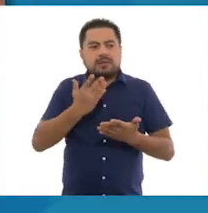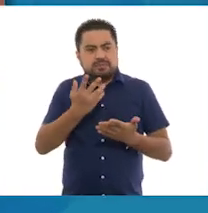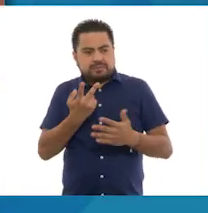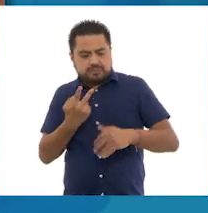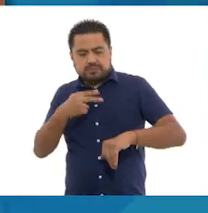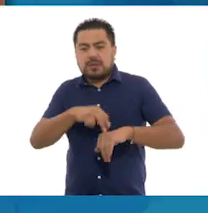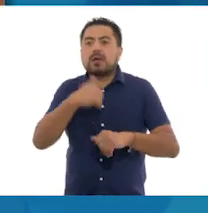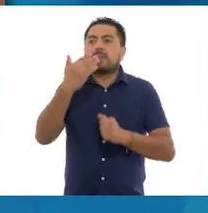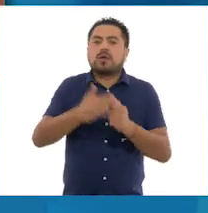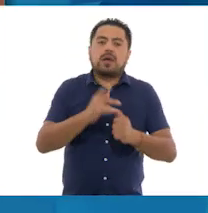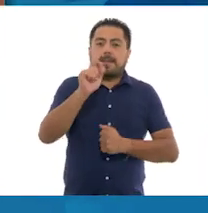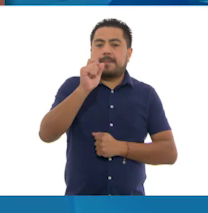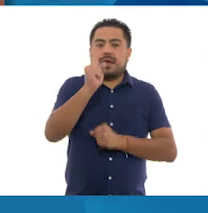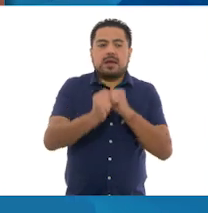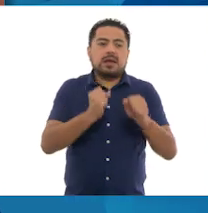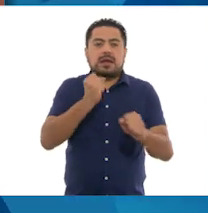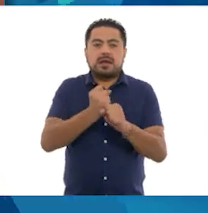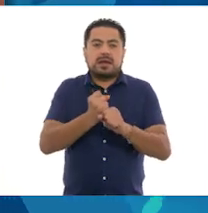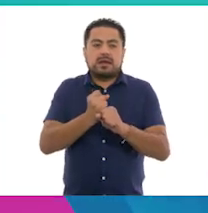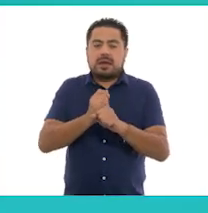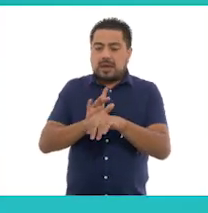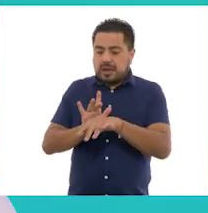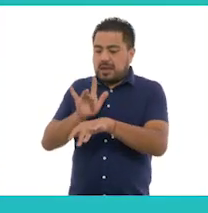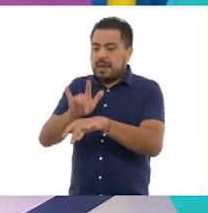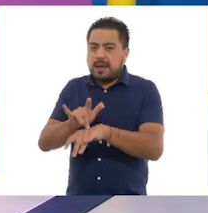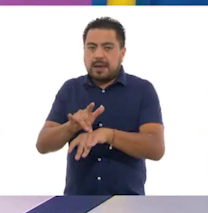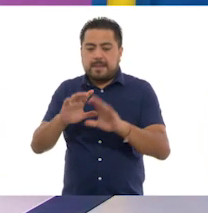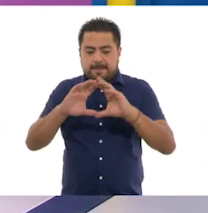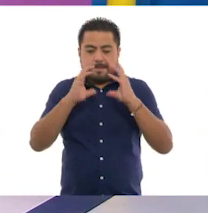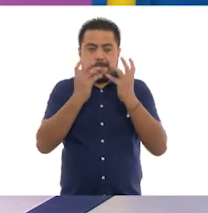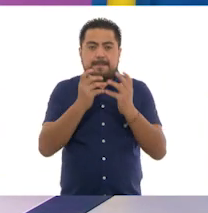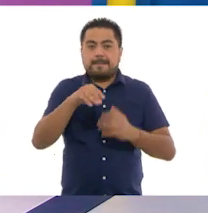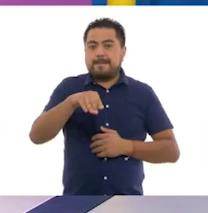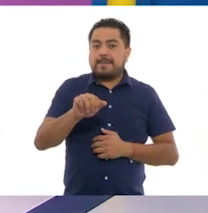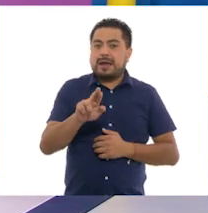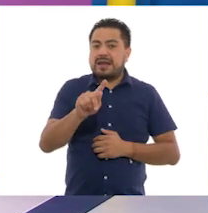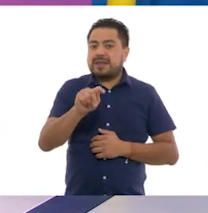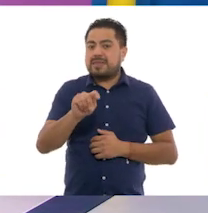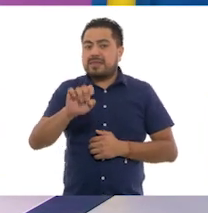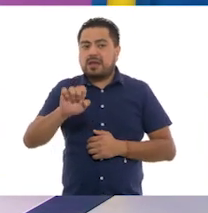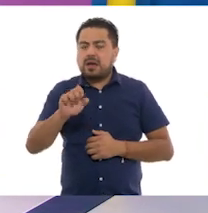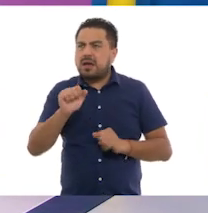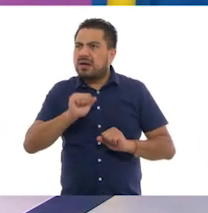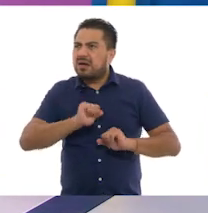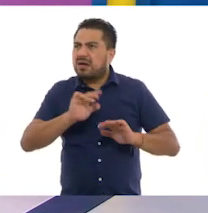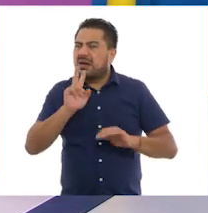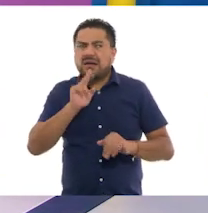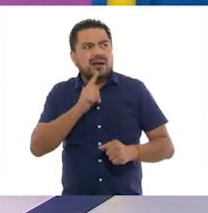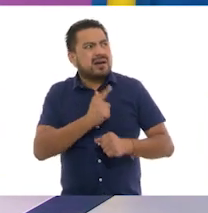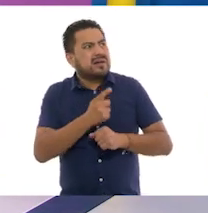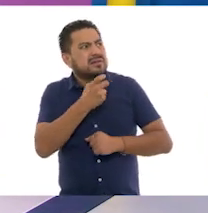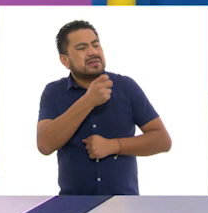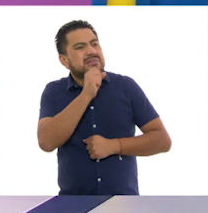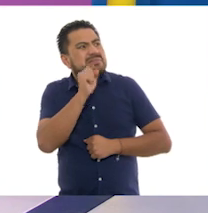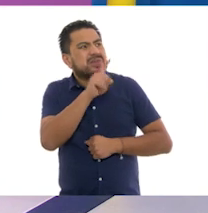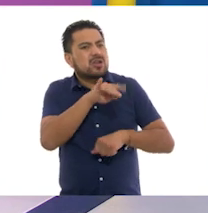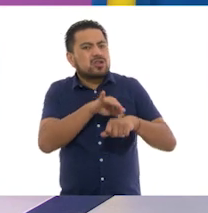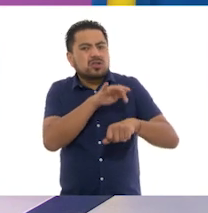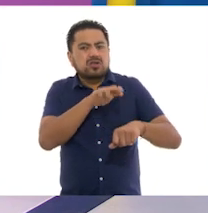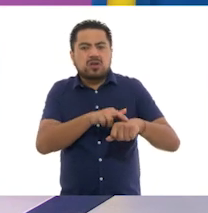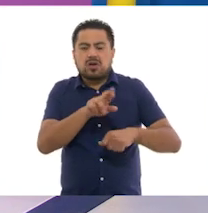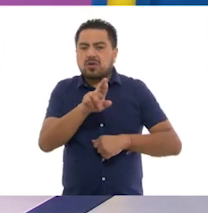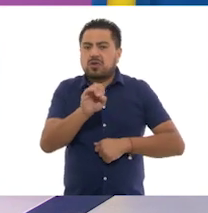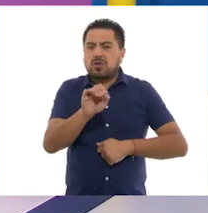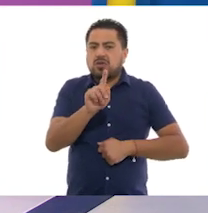de 20 años al planeta Marte. ¡Impresionante! Raulito, ¿viste eso? Es el mismísimo doctor Rodolfo